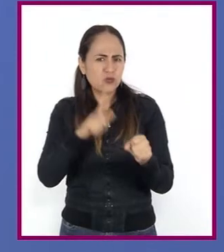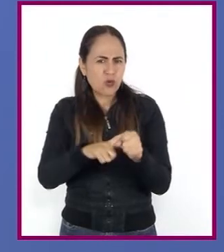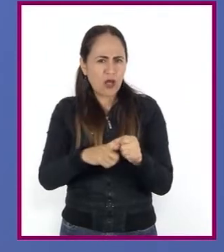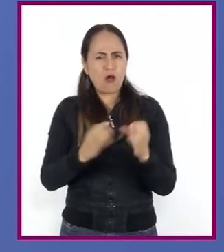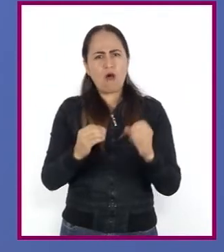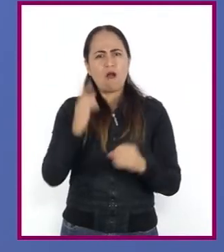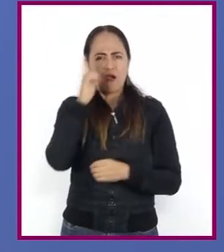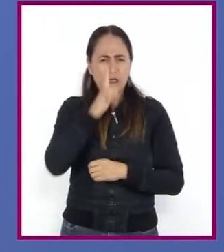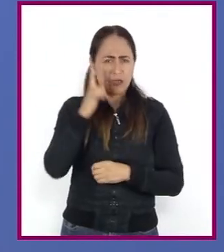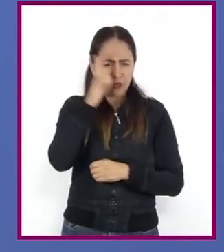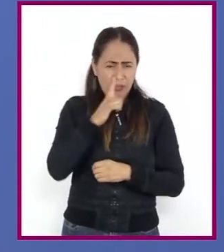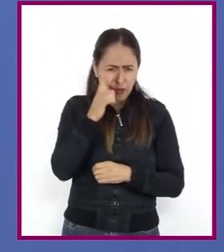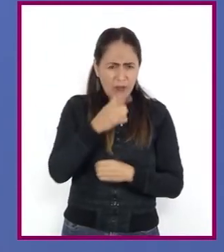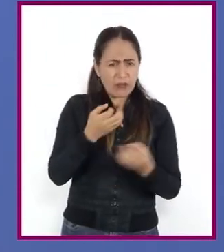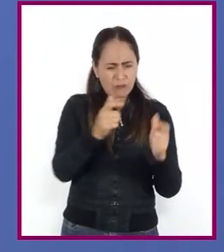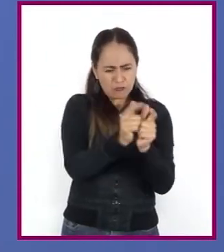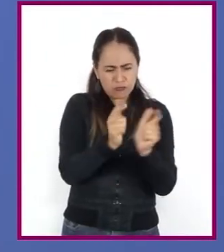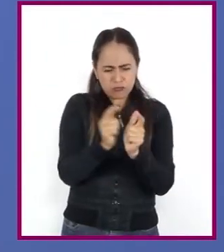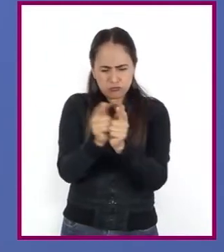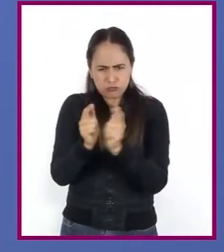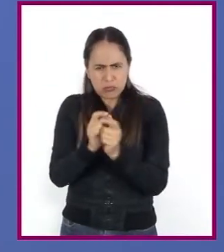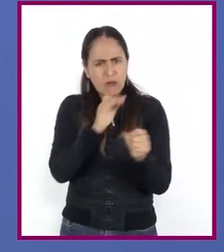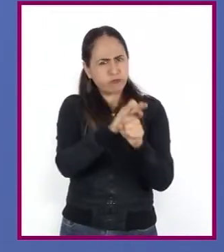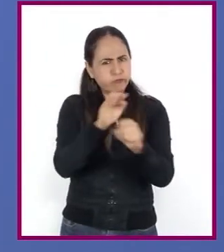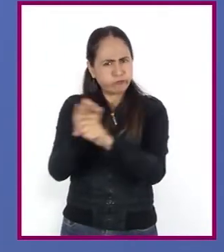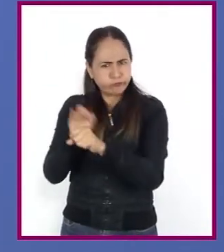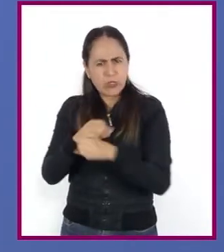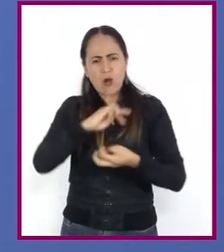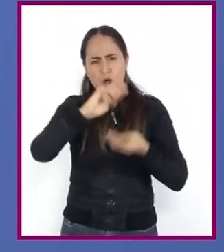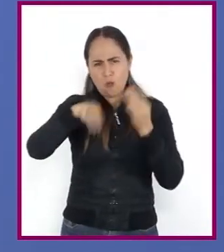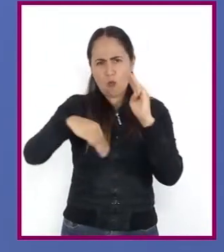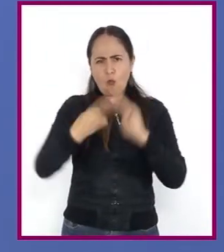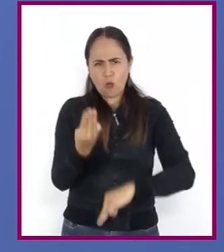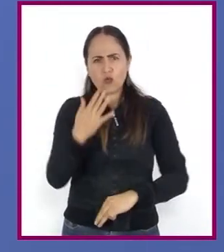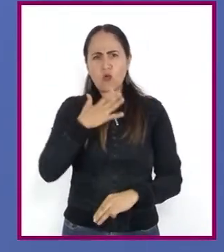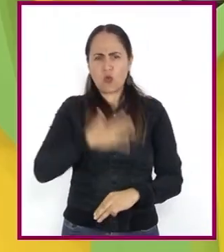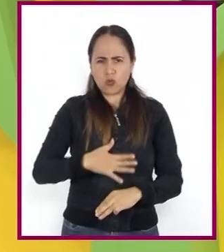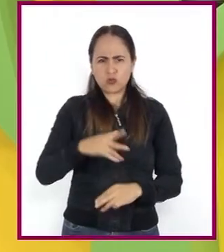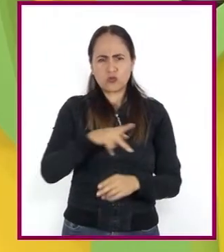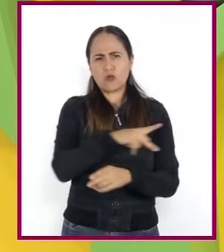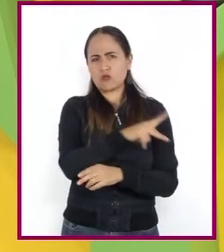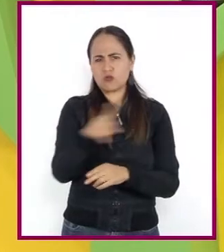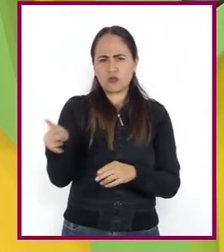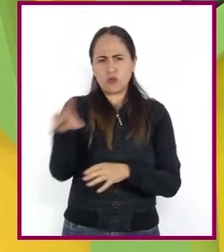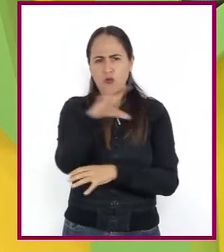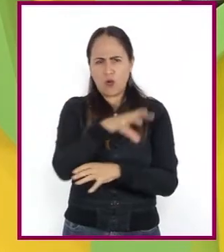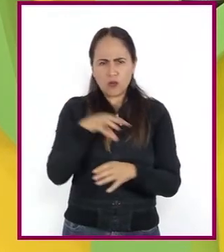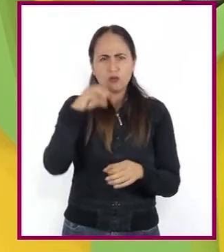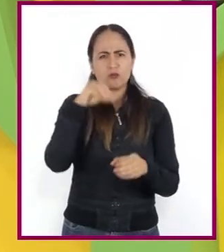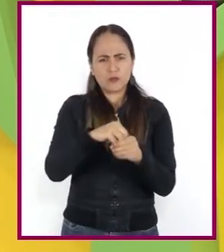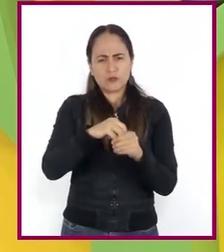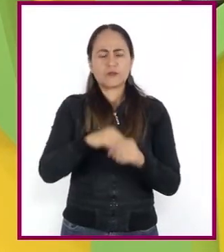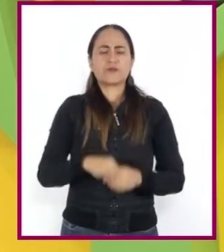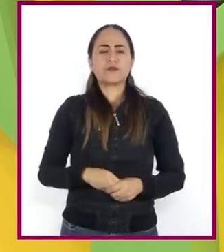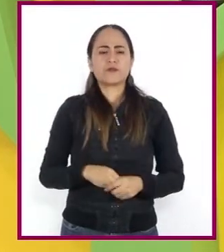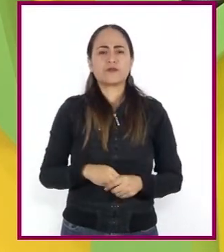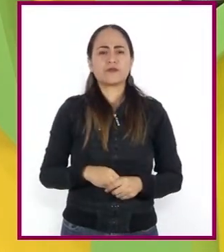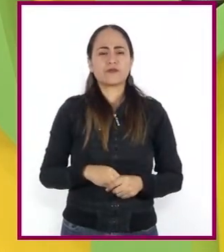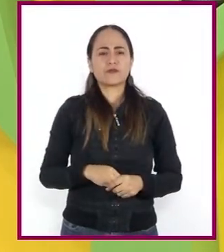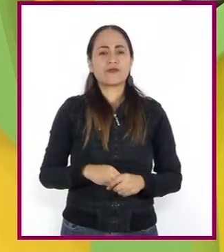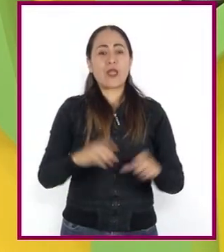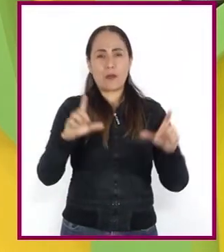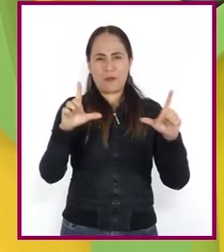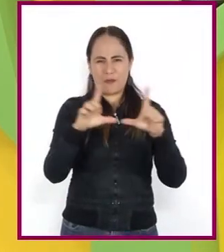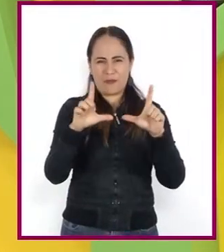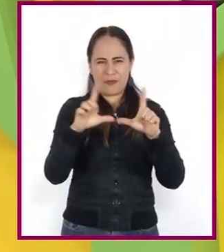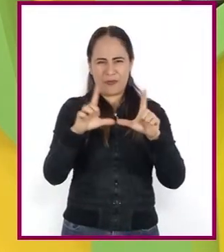lingüísticas, en busca de hacer un mundo más justo e incluyente. Además de hacer su tablero y jugar con